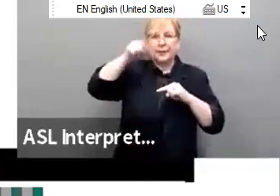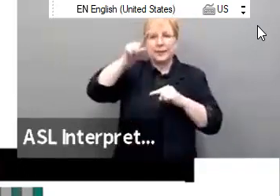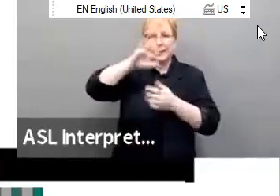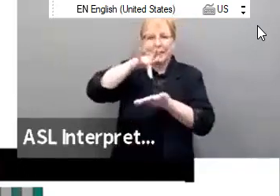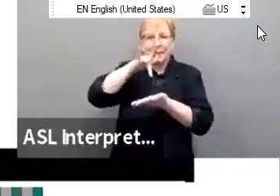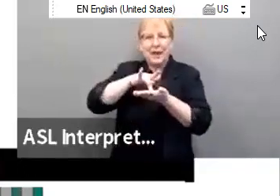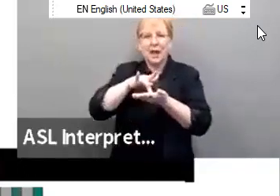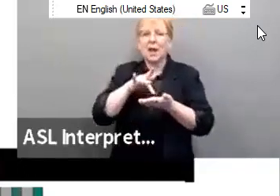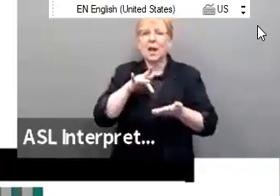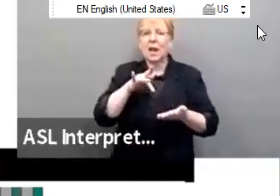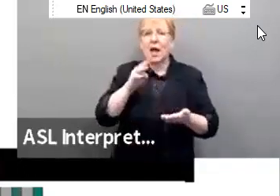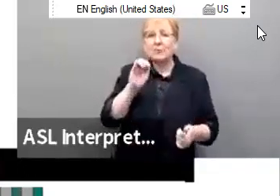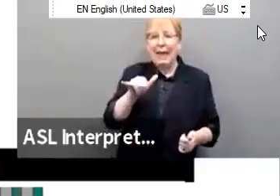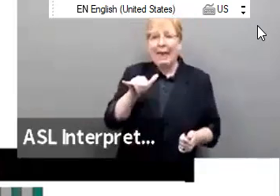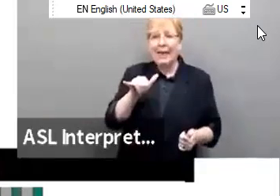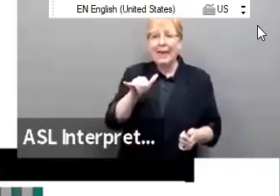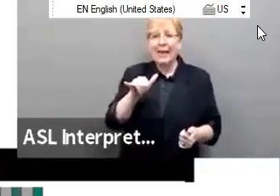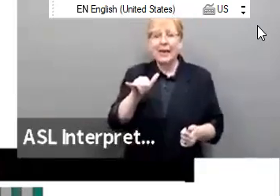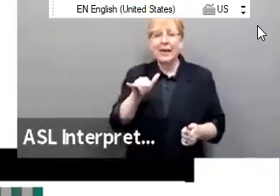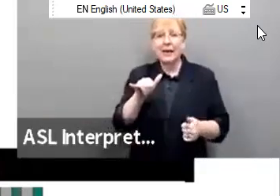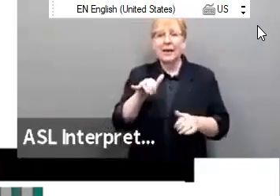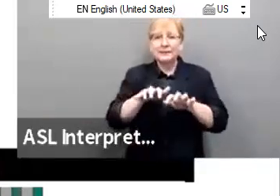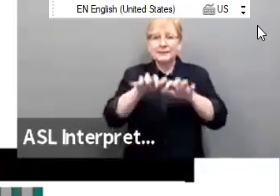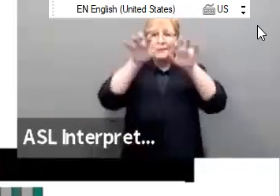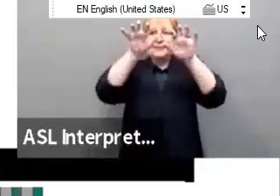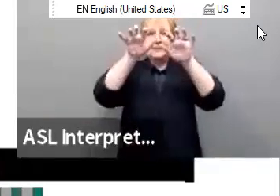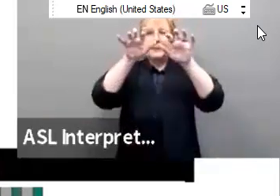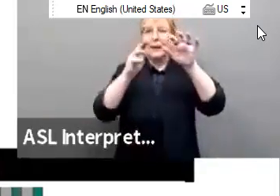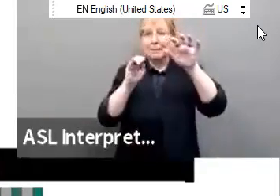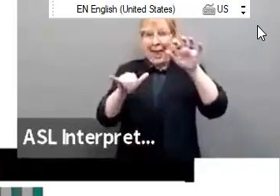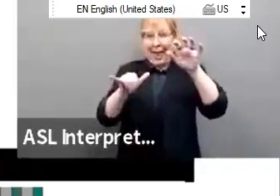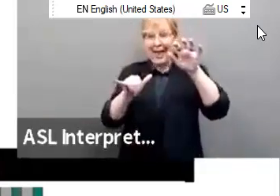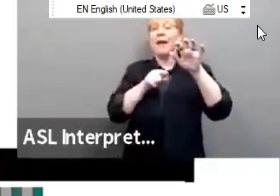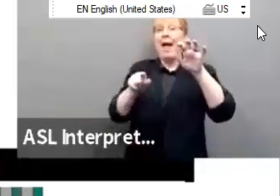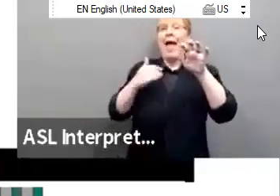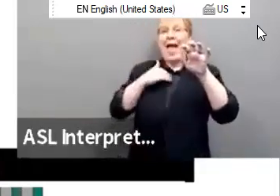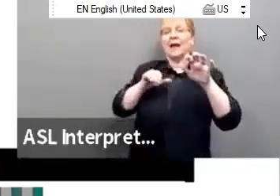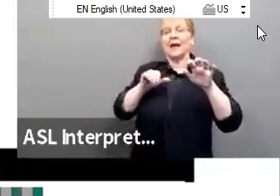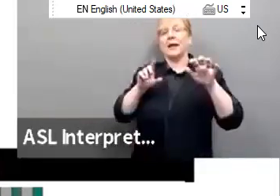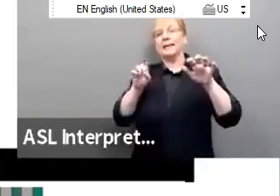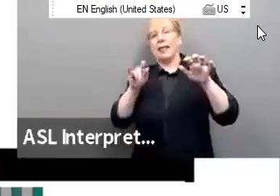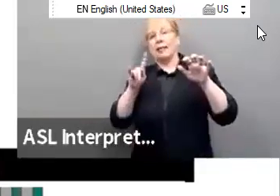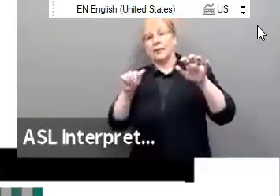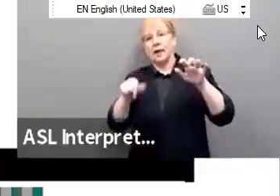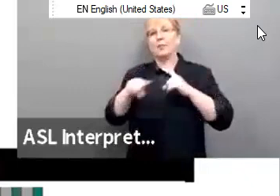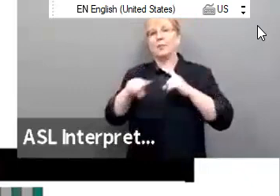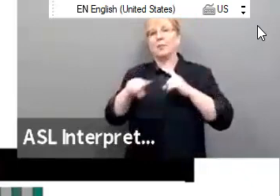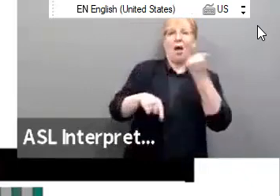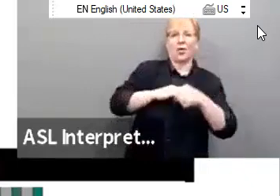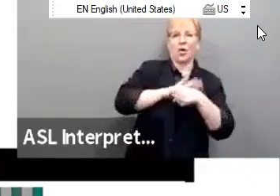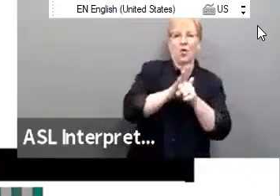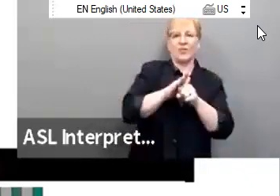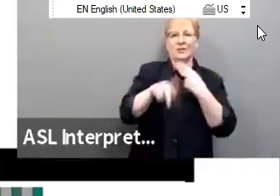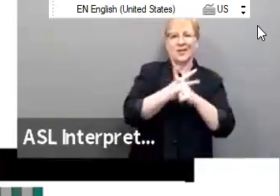Delta. Voy a hablar de esto más adelante. Lo que vimos es que esta variante ha despegado. Si vemos